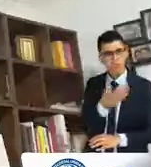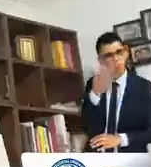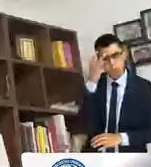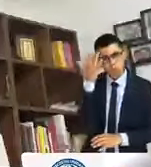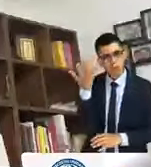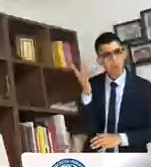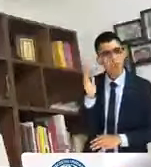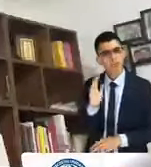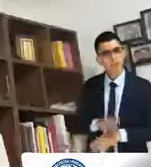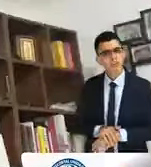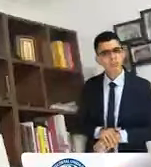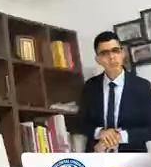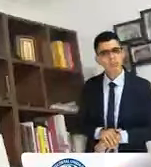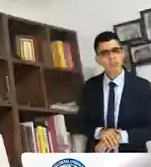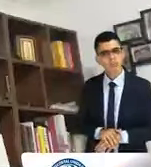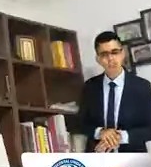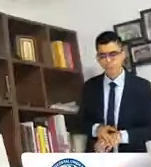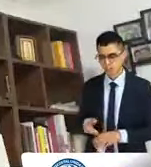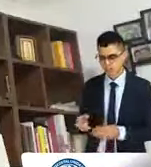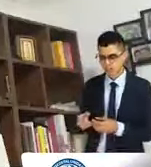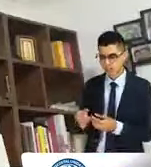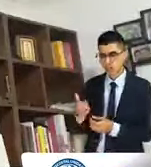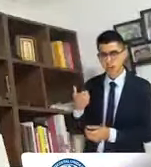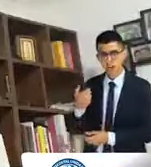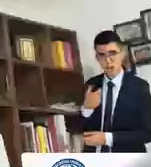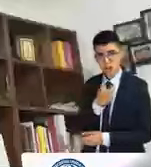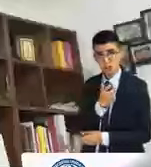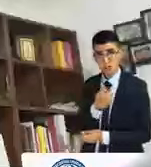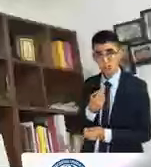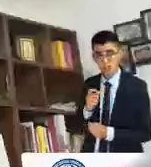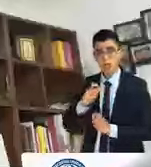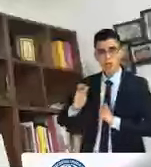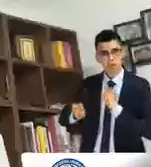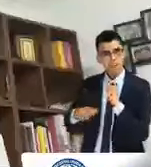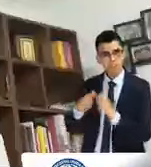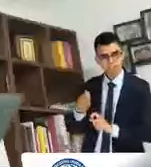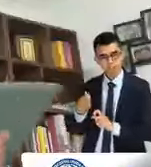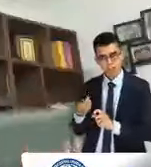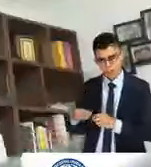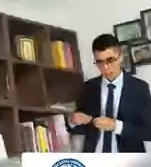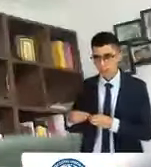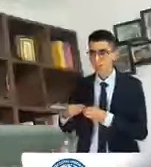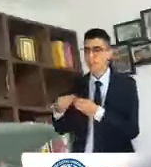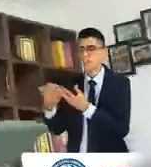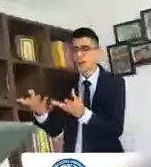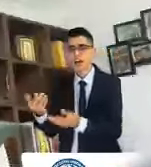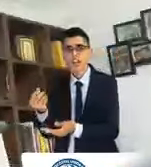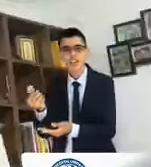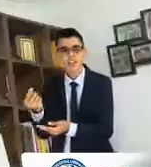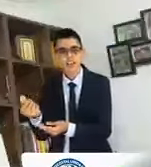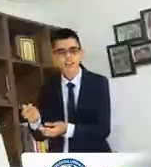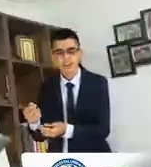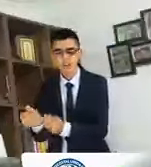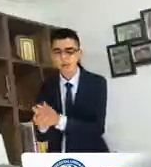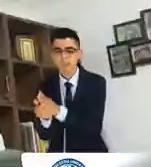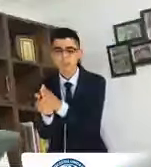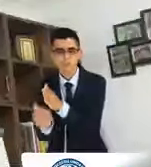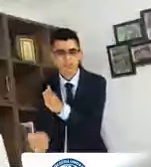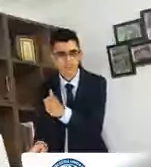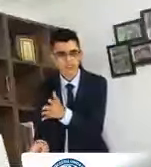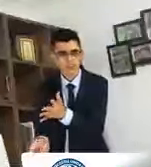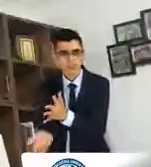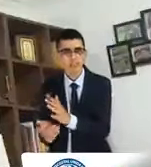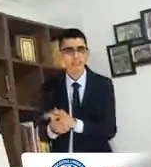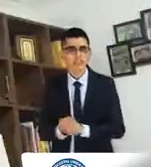Ese frasco pudo haberse vendido y repartido entre los pobres, que de alguna ayuda